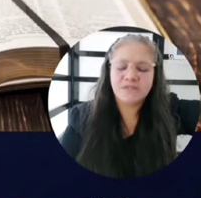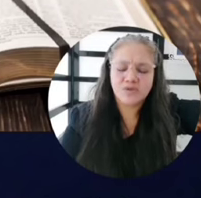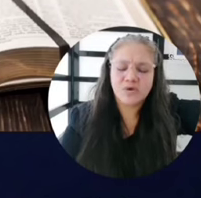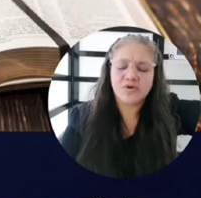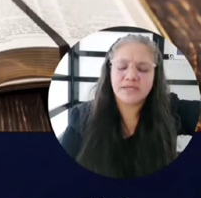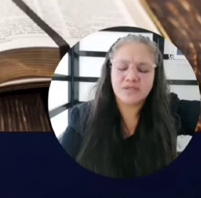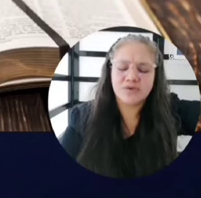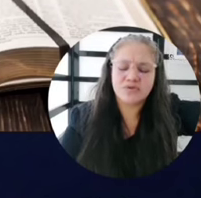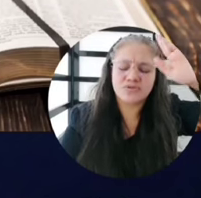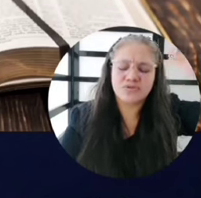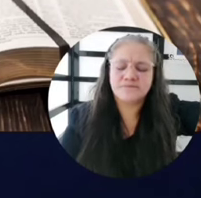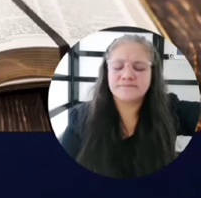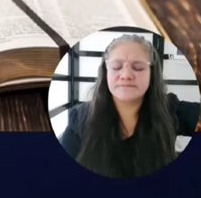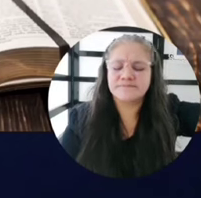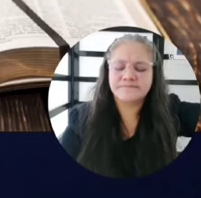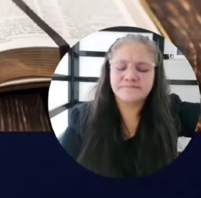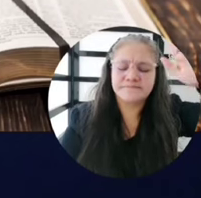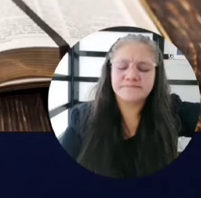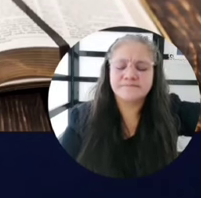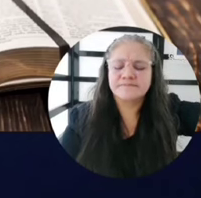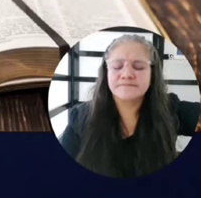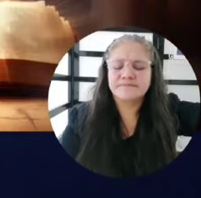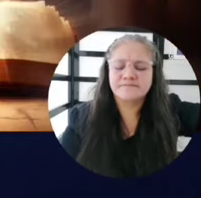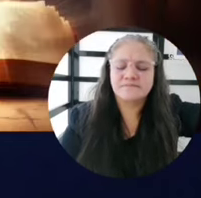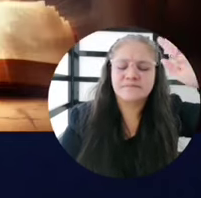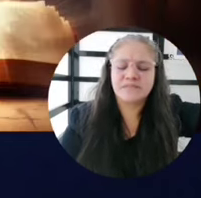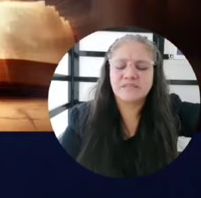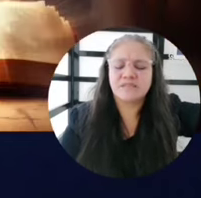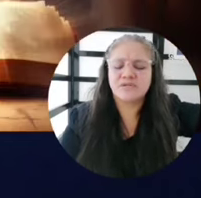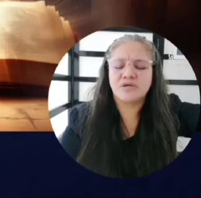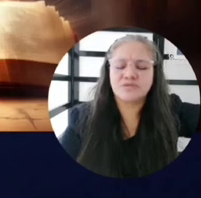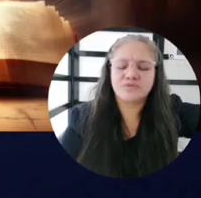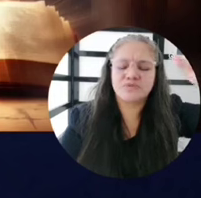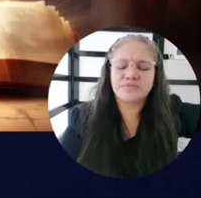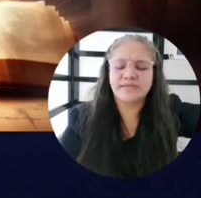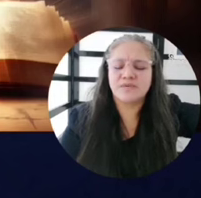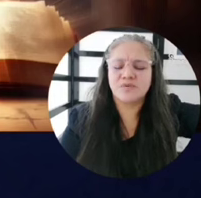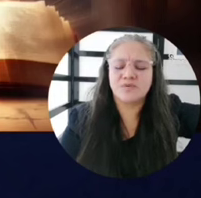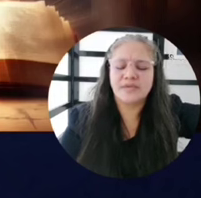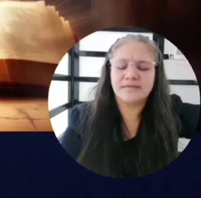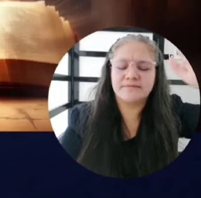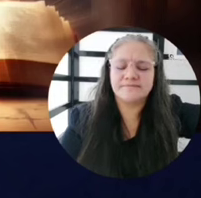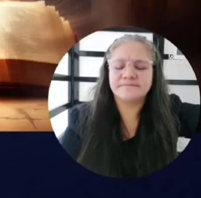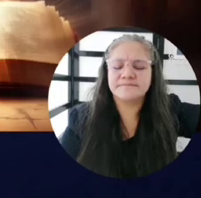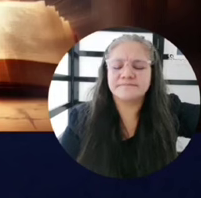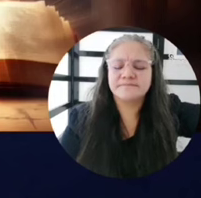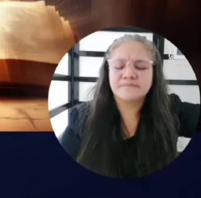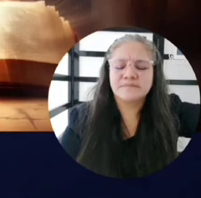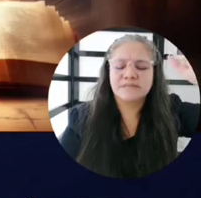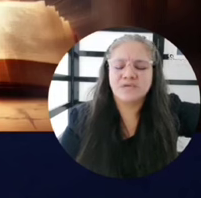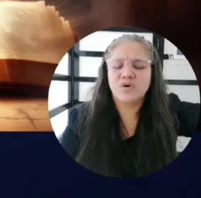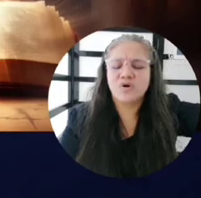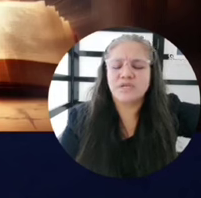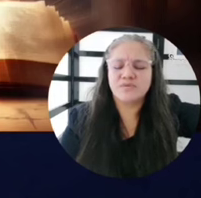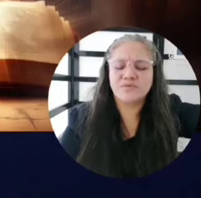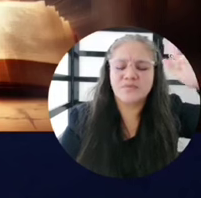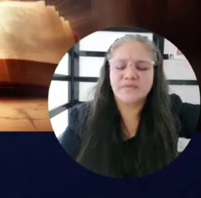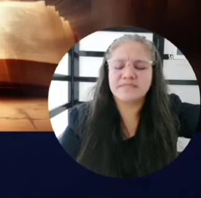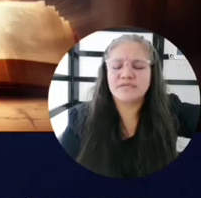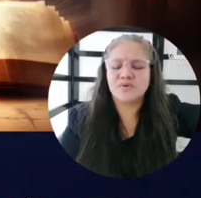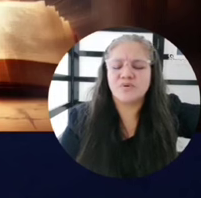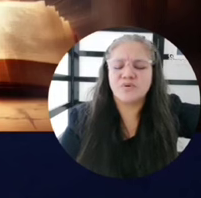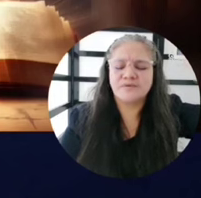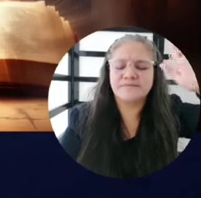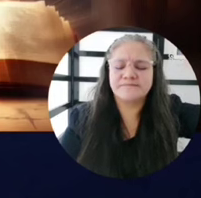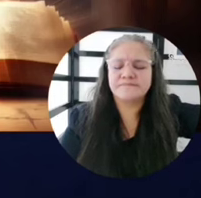que aplasta. Alabanzas al Señor, que desmenuza. La palabra es viva y poderosa, por eso la amamos, por eso